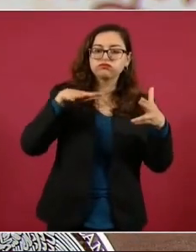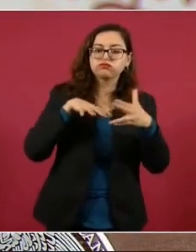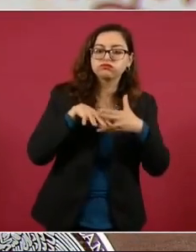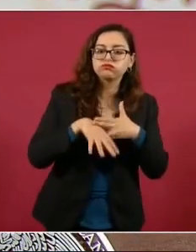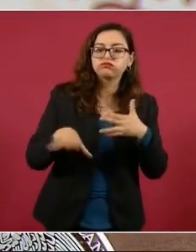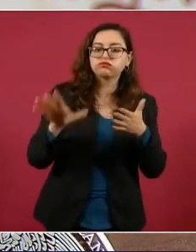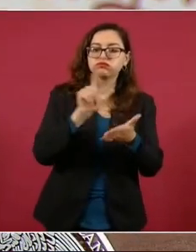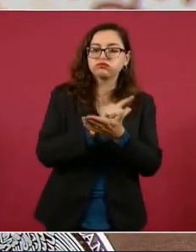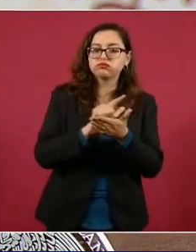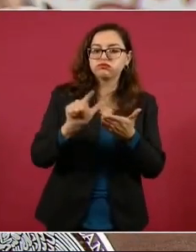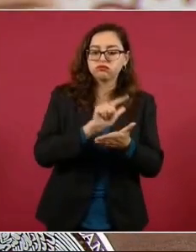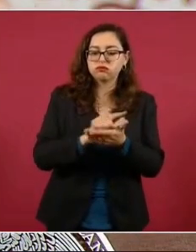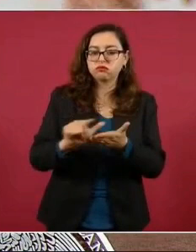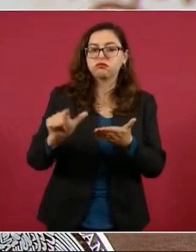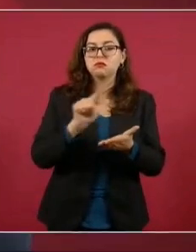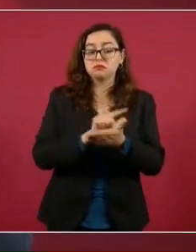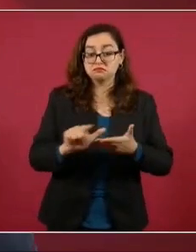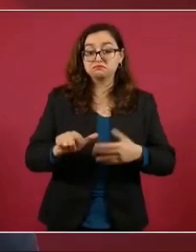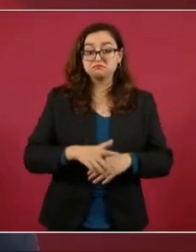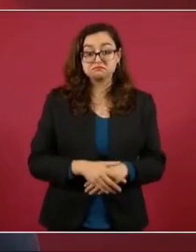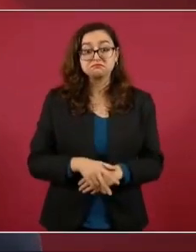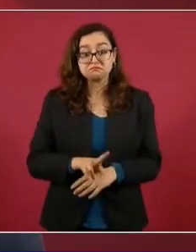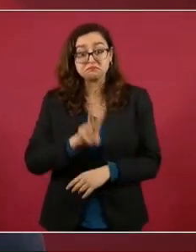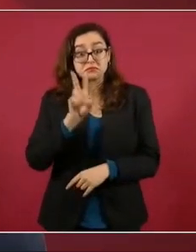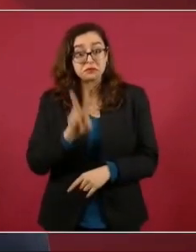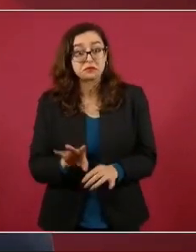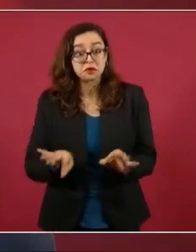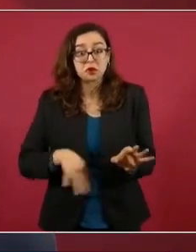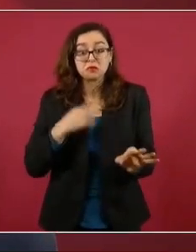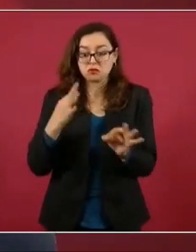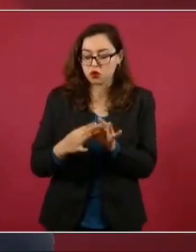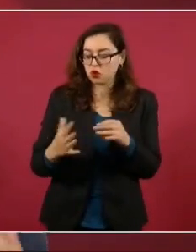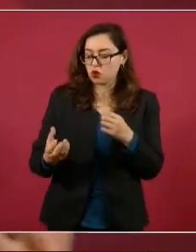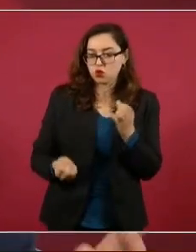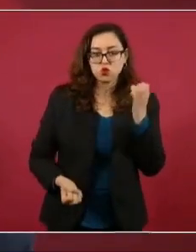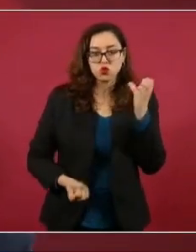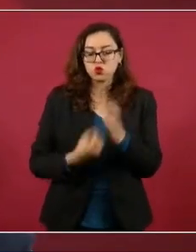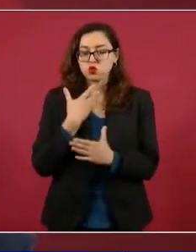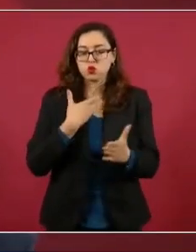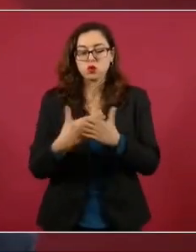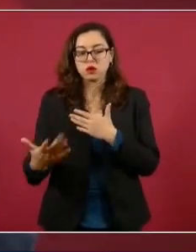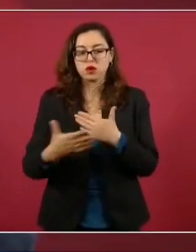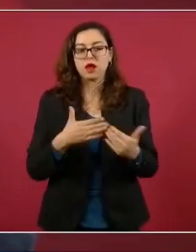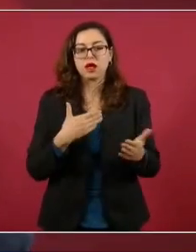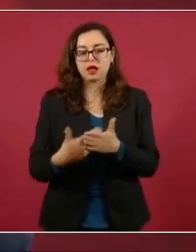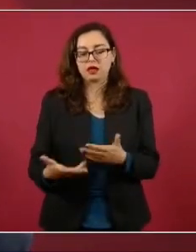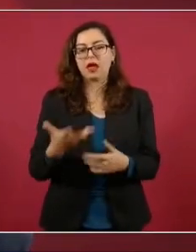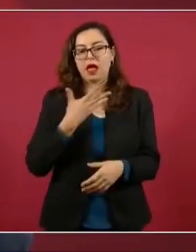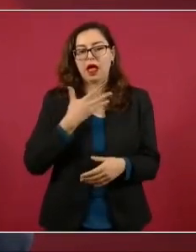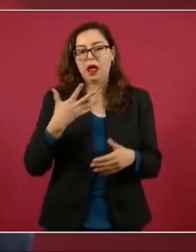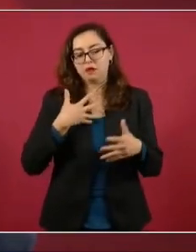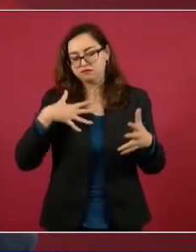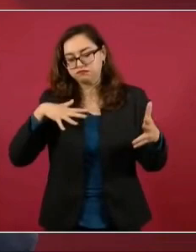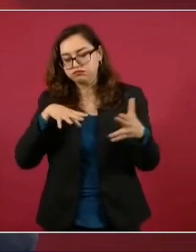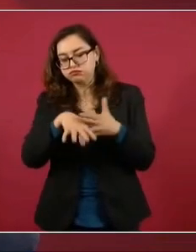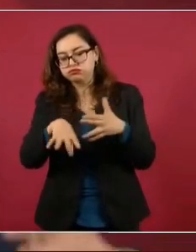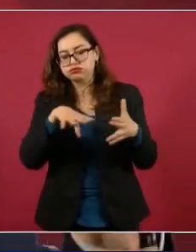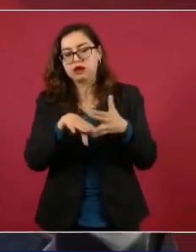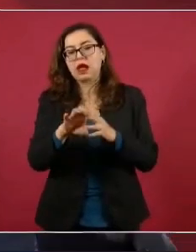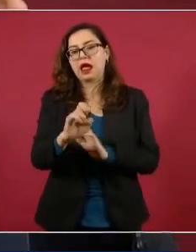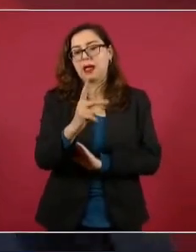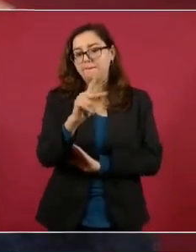conferencias vespertinas, un sistema muy eficiente, utilizan unos filtros que se llaman filtros EPA, filtros de alta